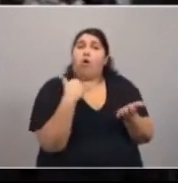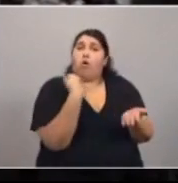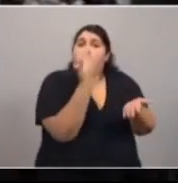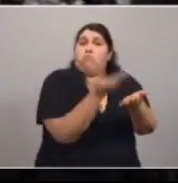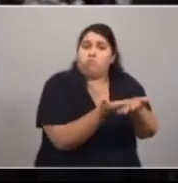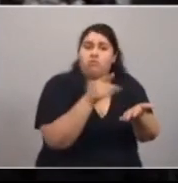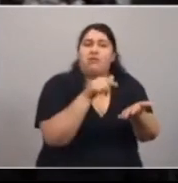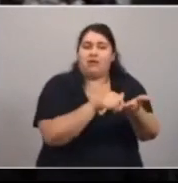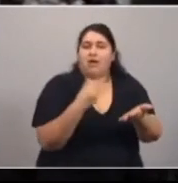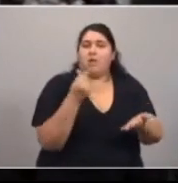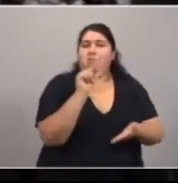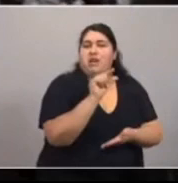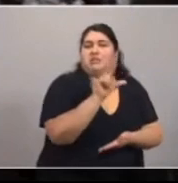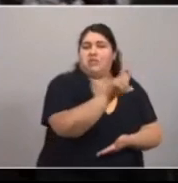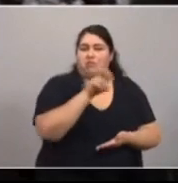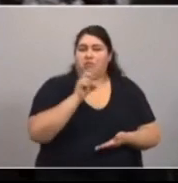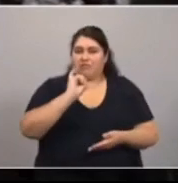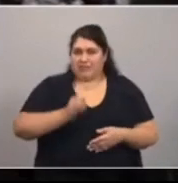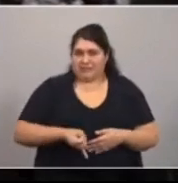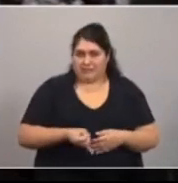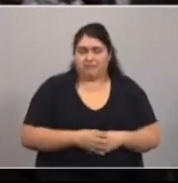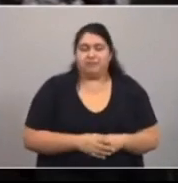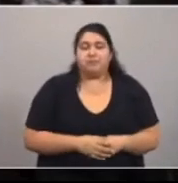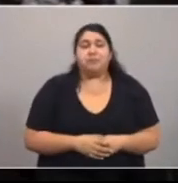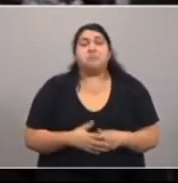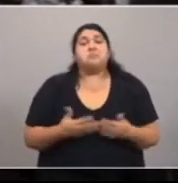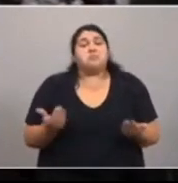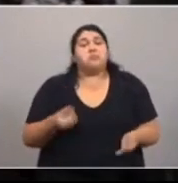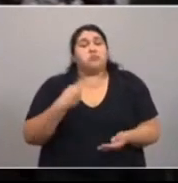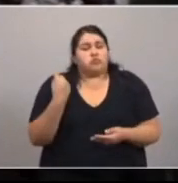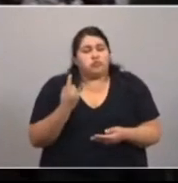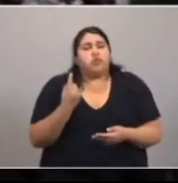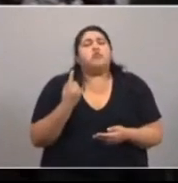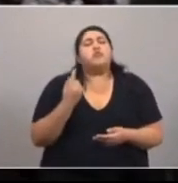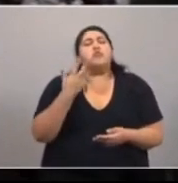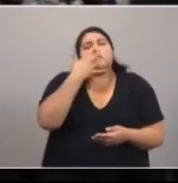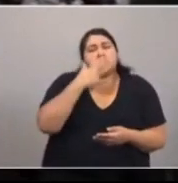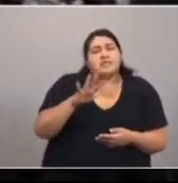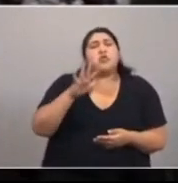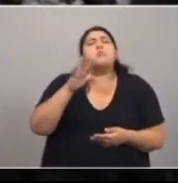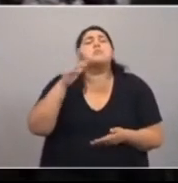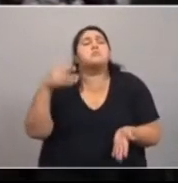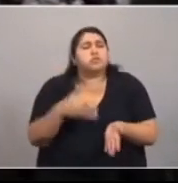estamos poniendo 5.000 millones de pesos en financiamiento en esta primera etapa,